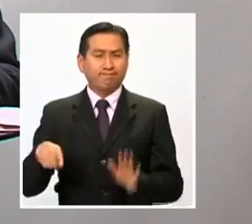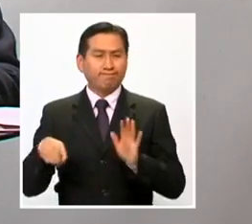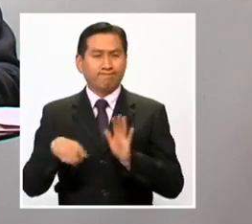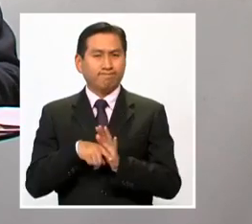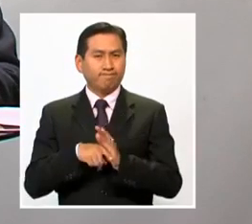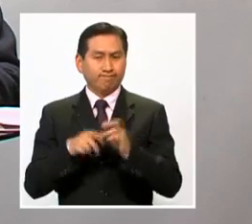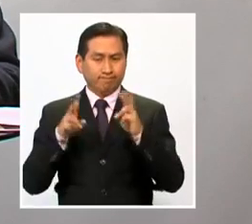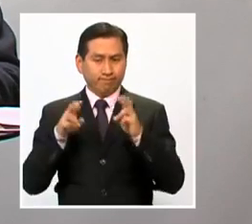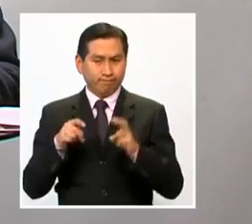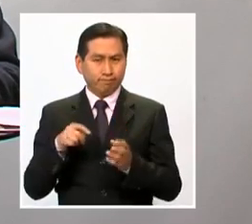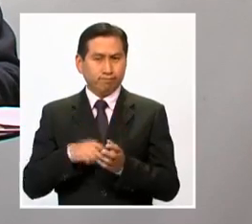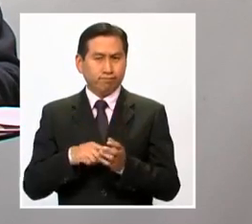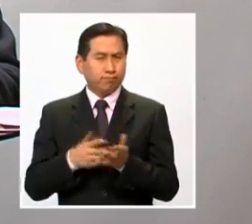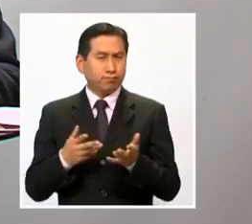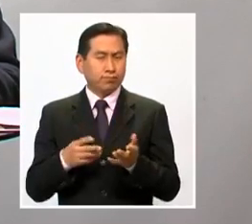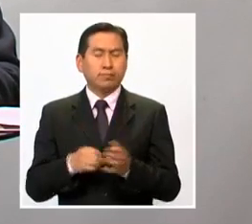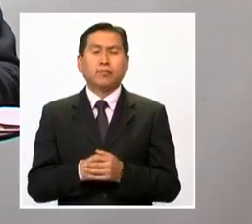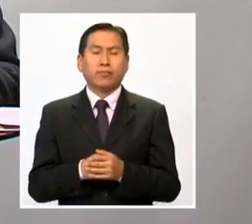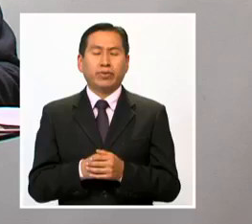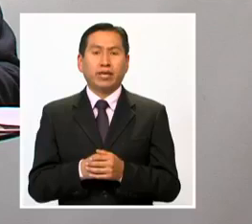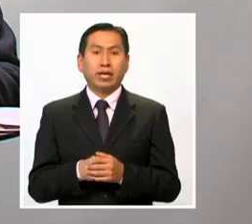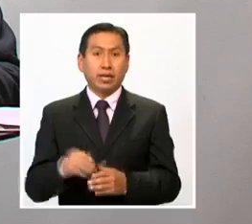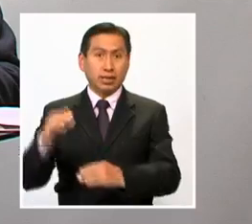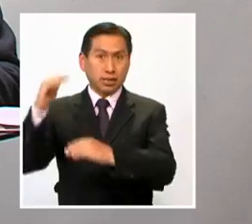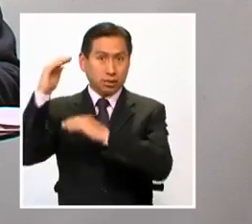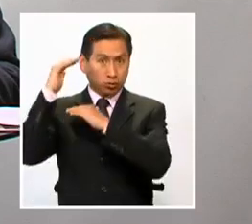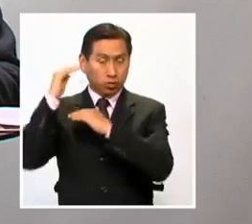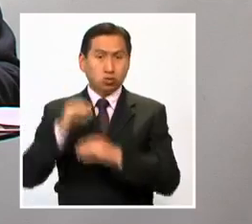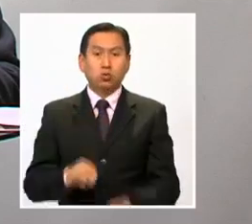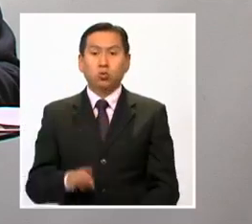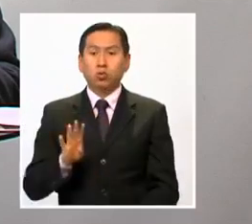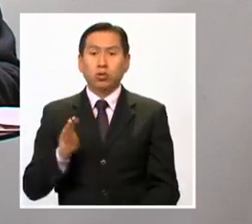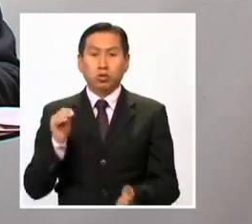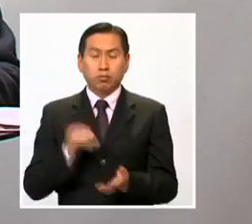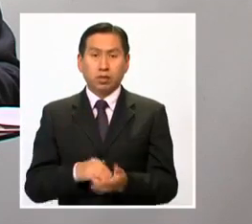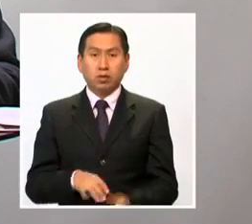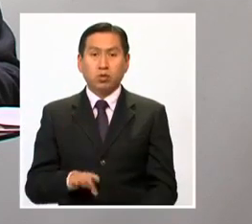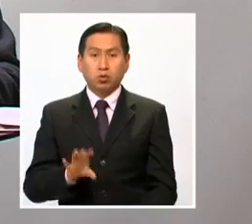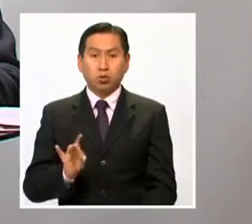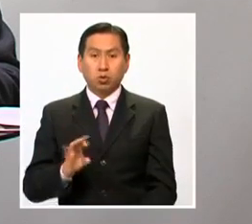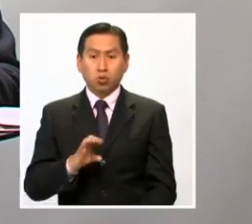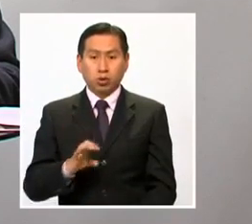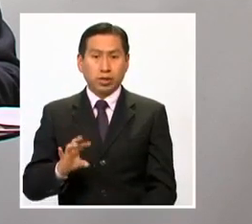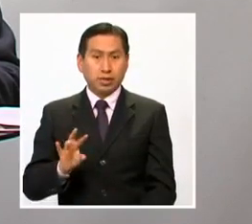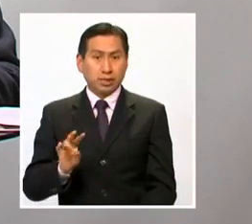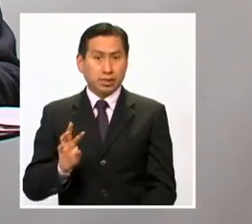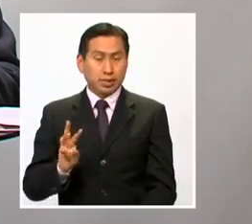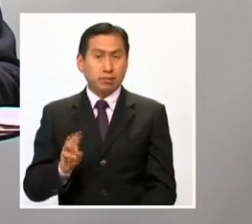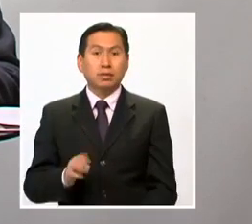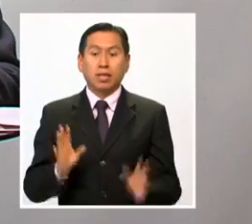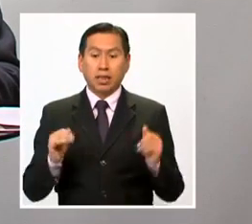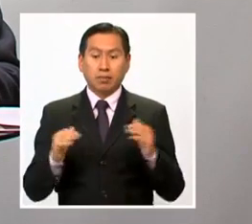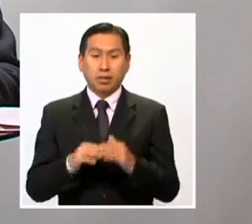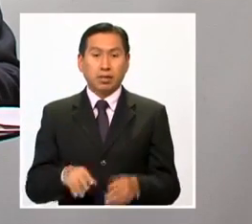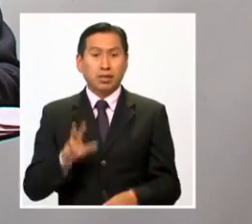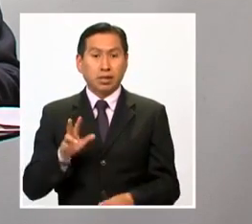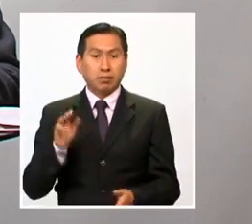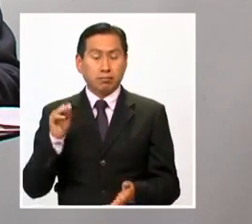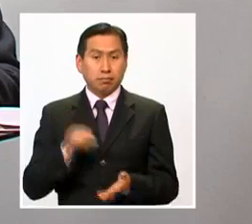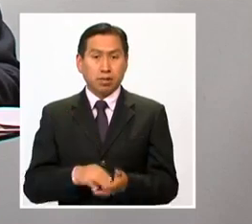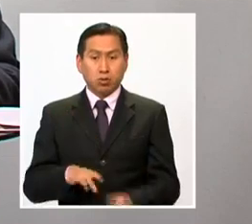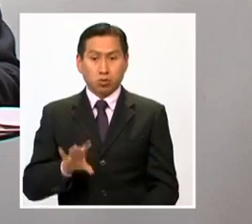que corresponden a santacruz 4.876 la paz 3 mil